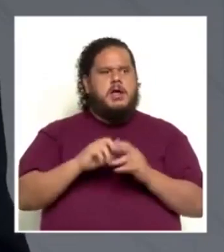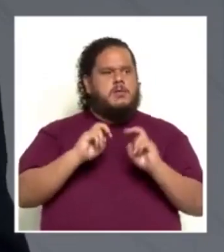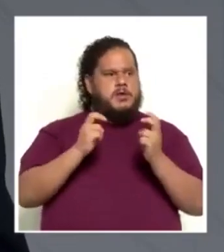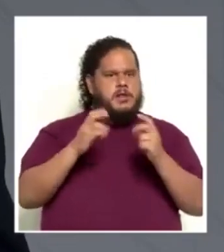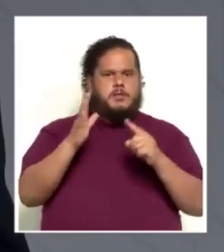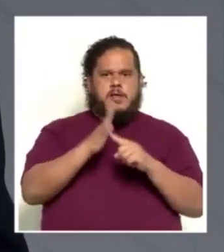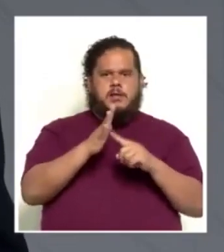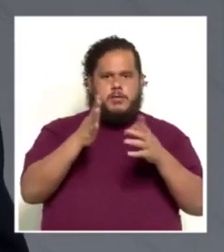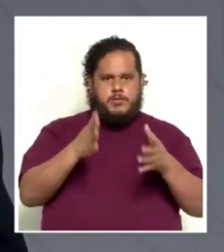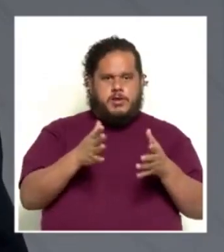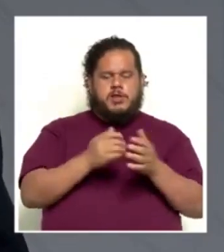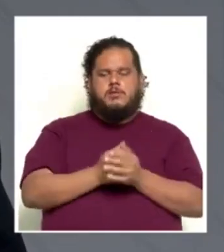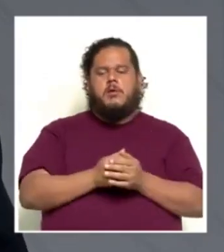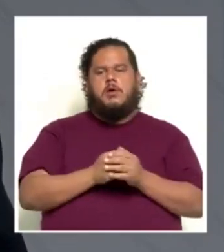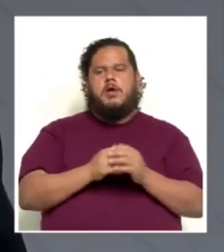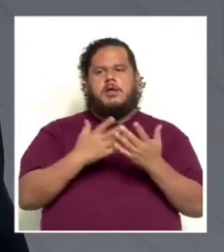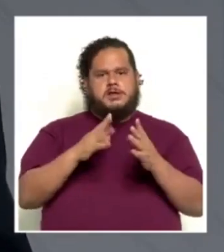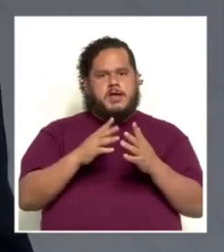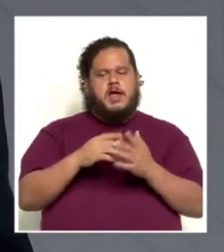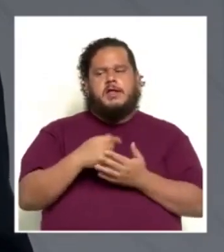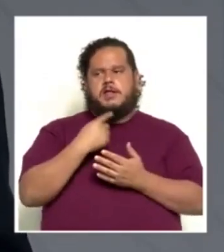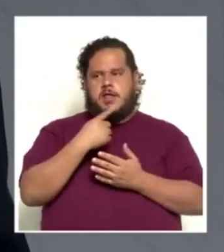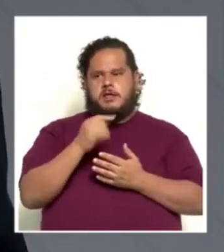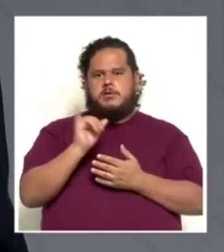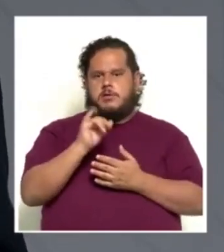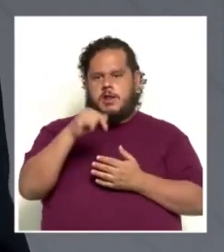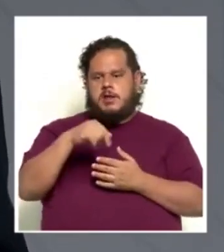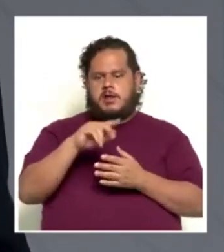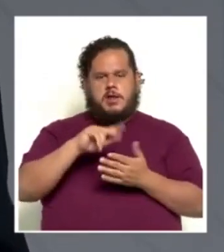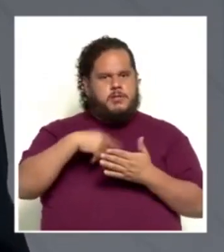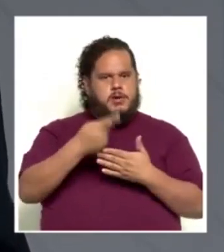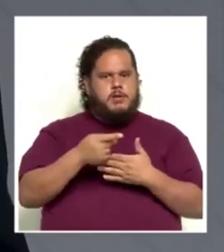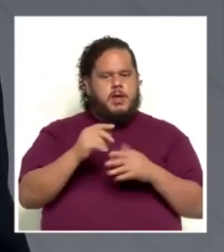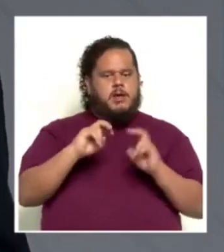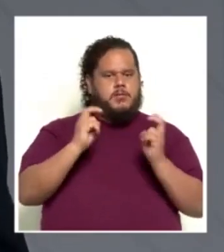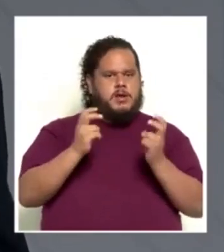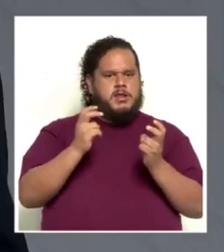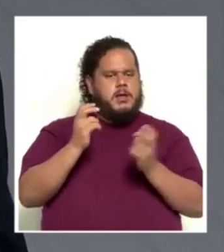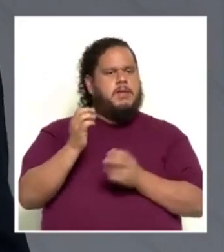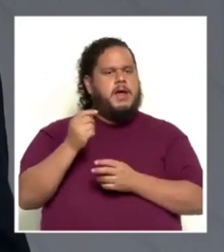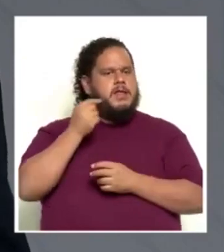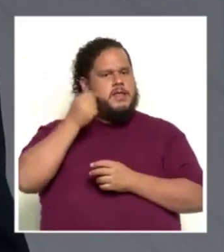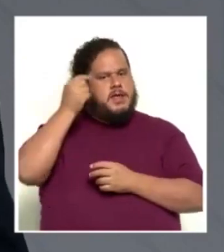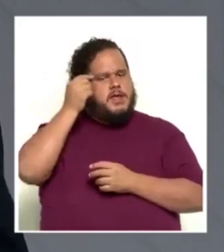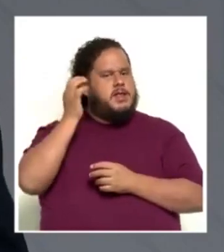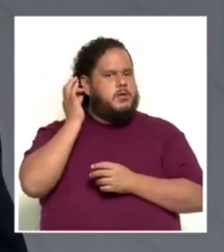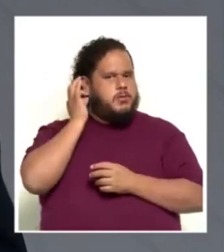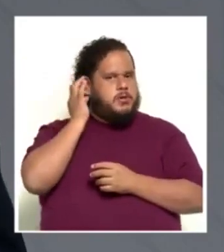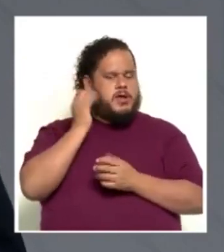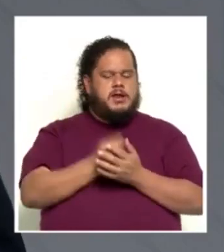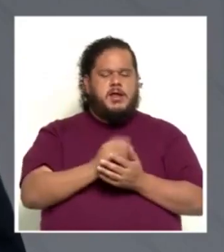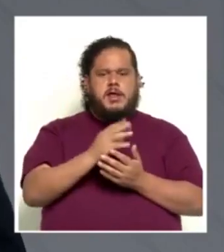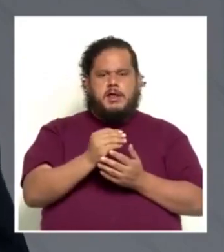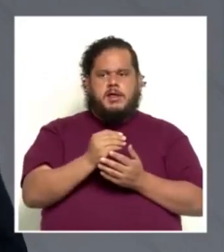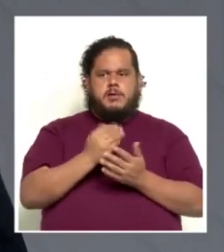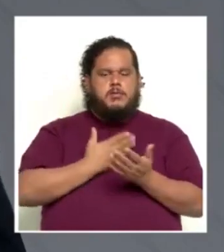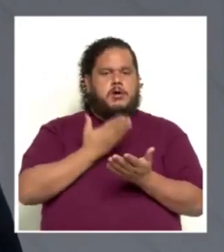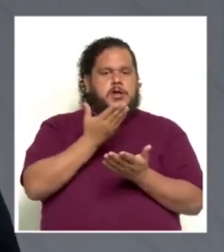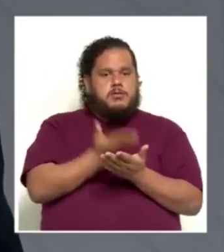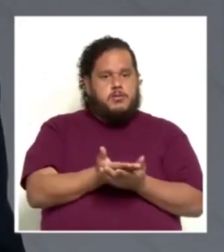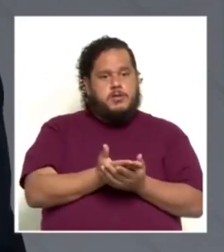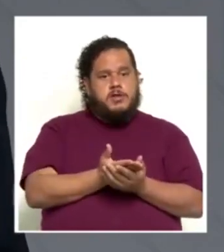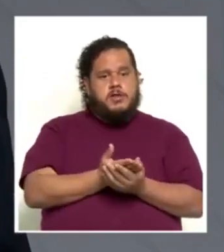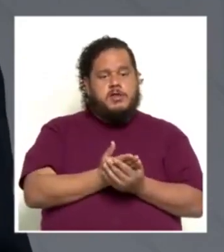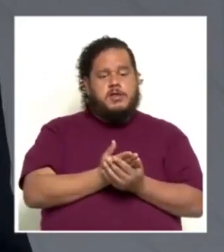populismo, se va a polarizar, y ya se ha señalado aquí también en este programa, por el tema de género, por el tema de mujer, se va a polarizar también por las propuestas,